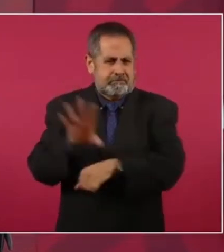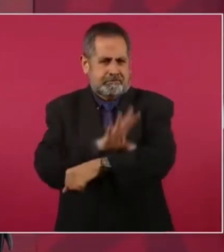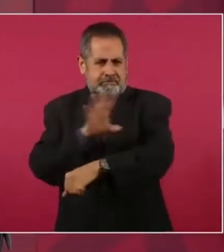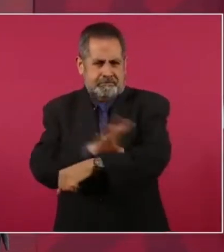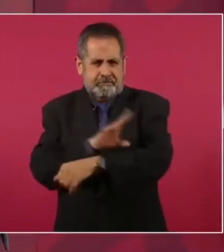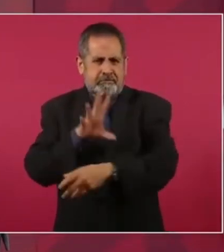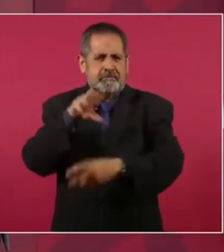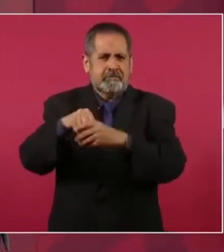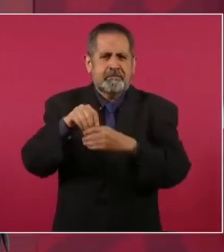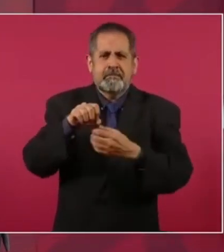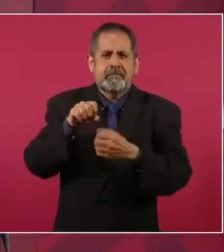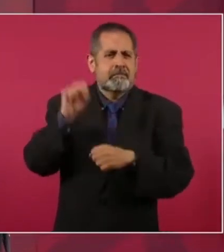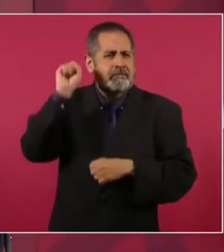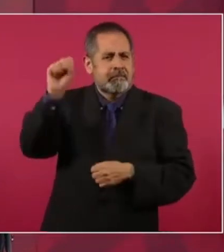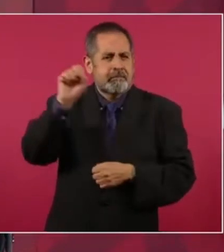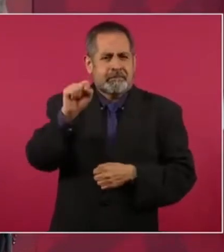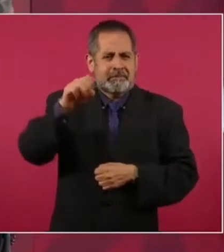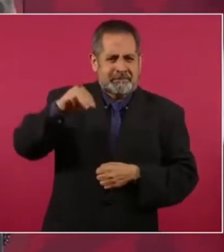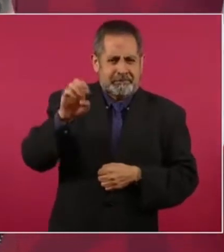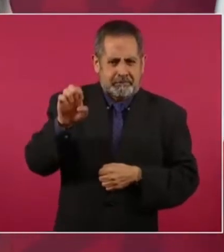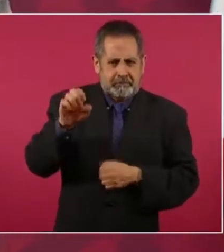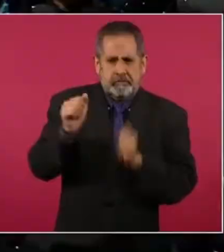SME. Esto con Jesús